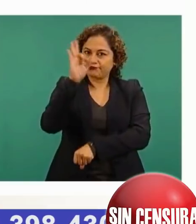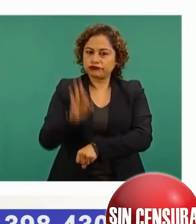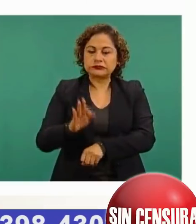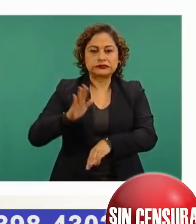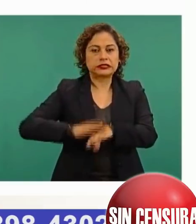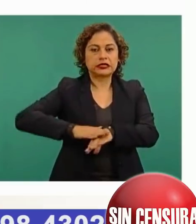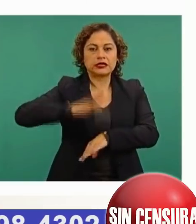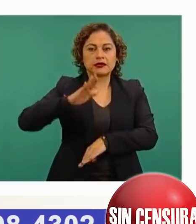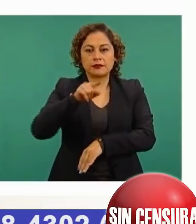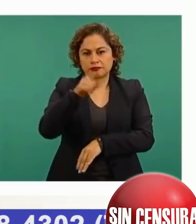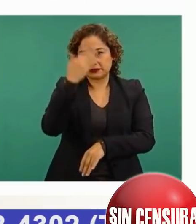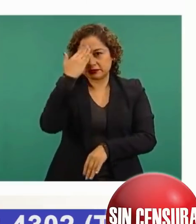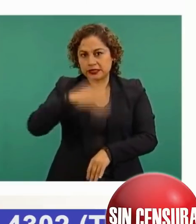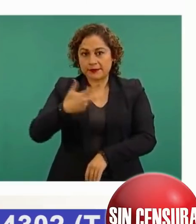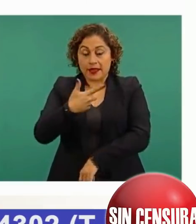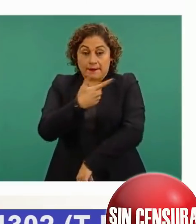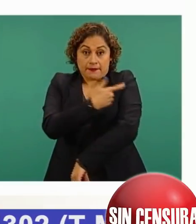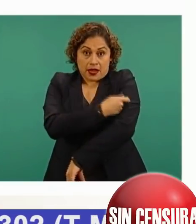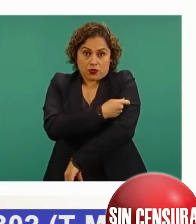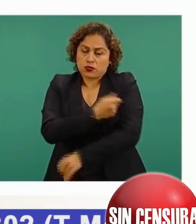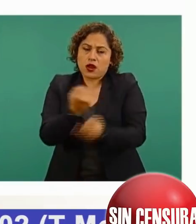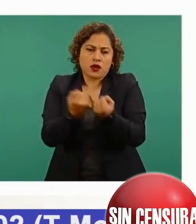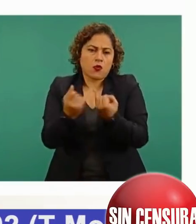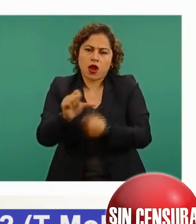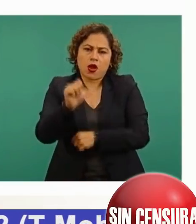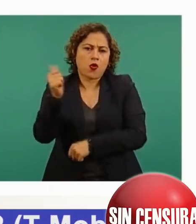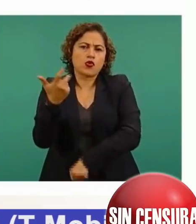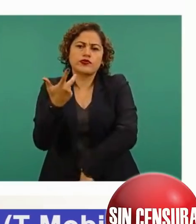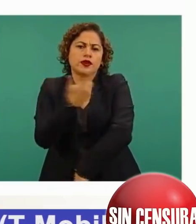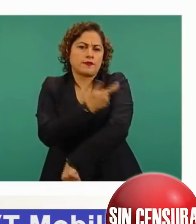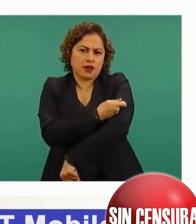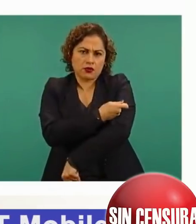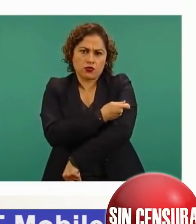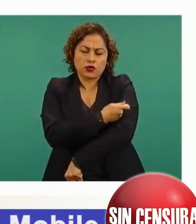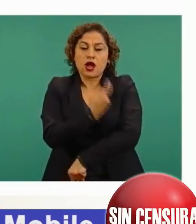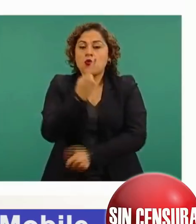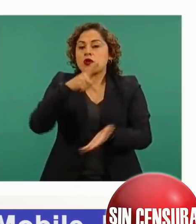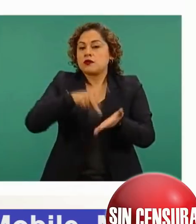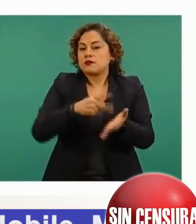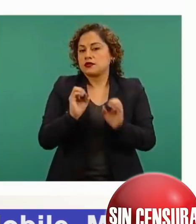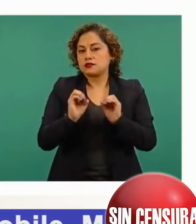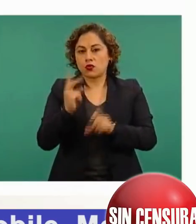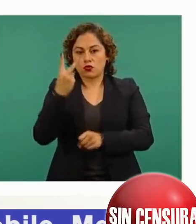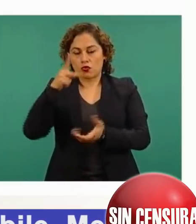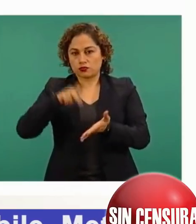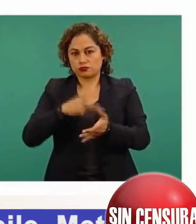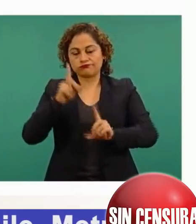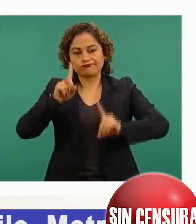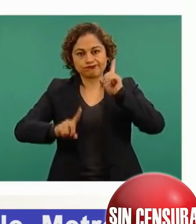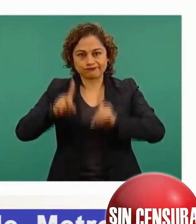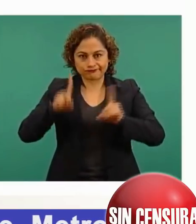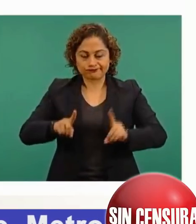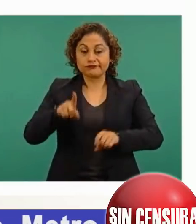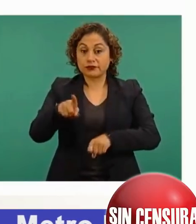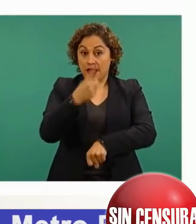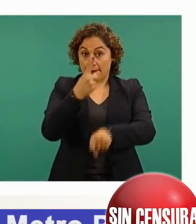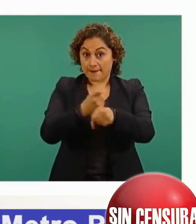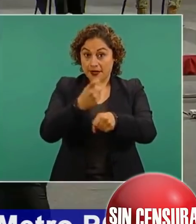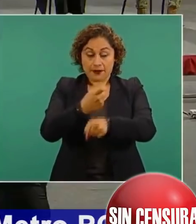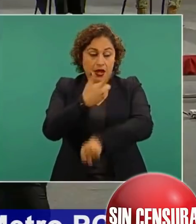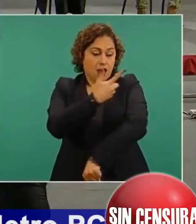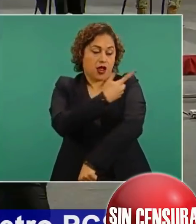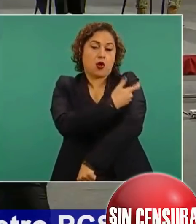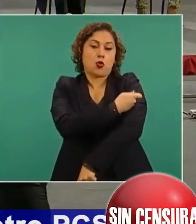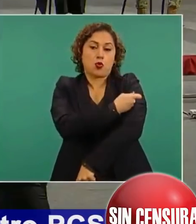vacunas, igual que muchas otras, tienen esquemas de más de una dosis. En la primera se alcanza una eficacia cercana